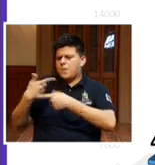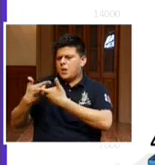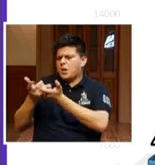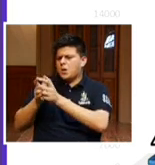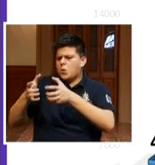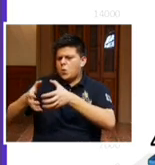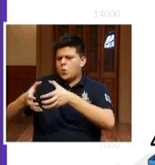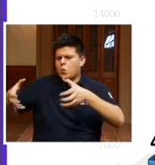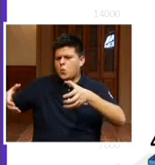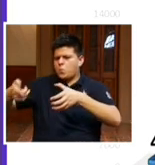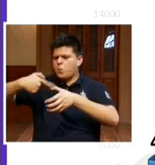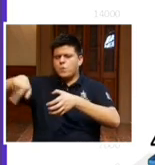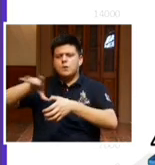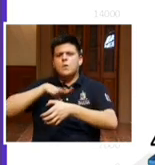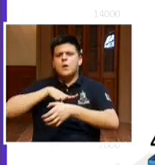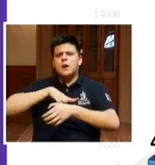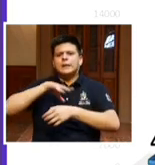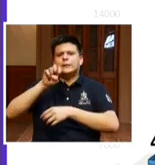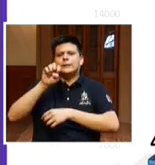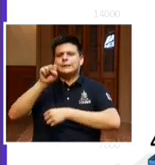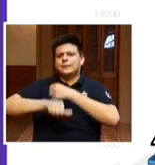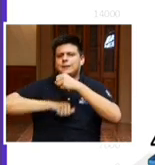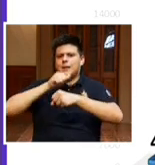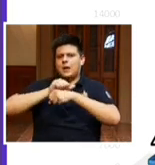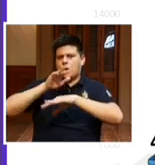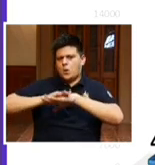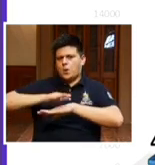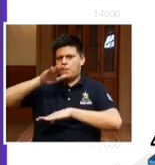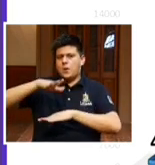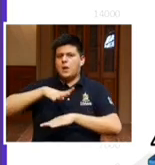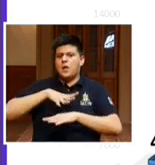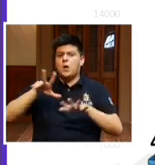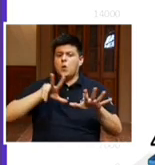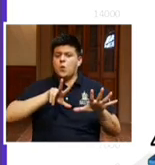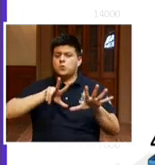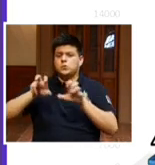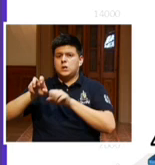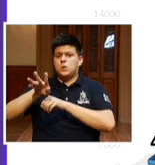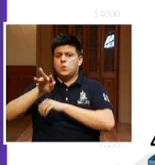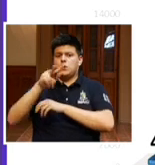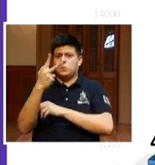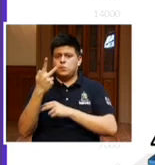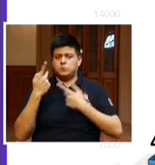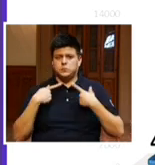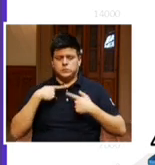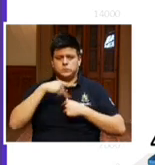de 60 años y más, con 842 defunciones.